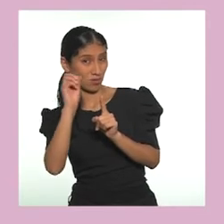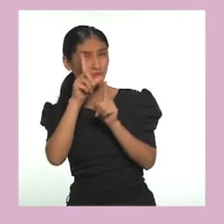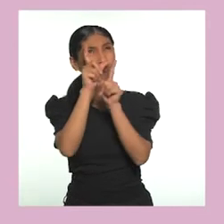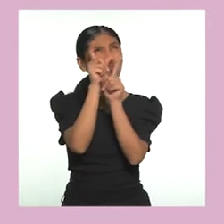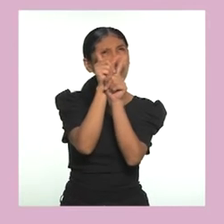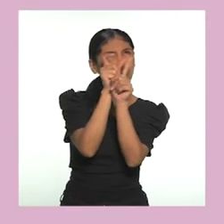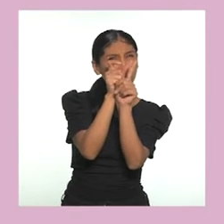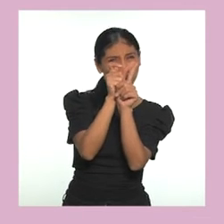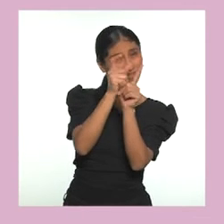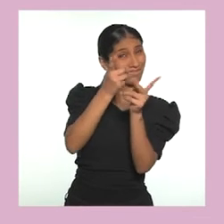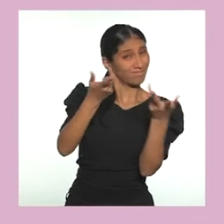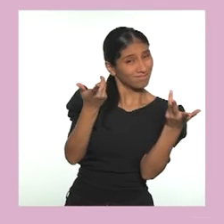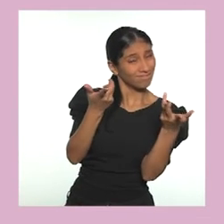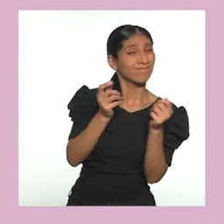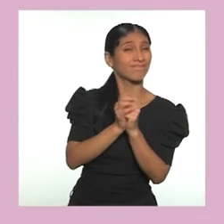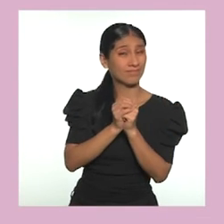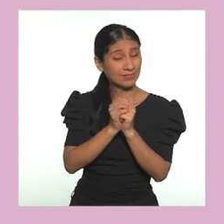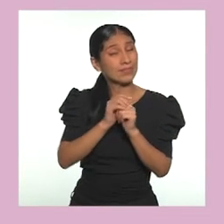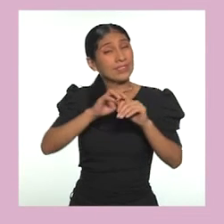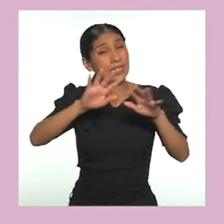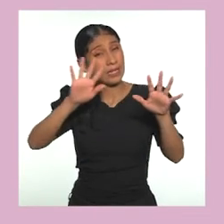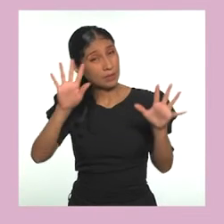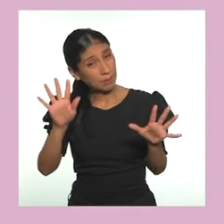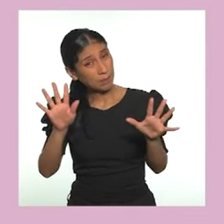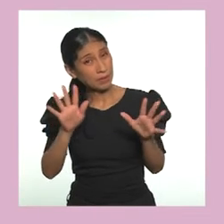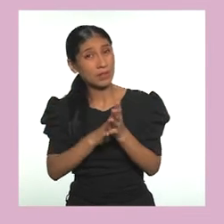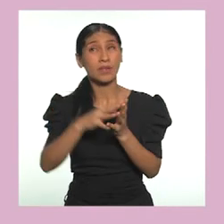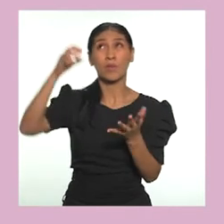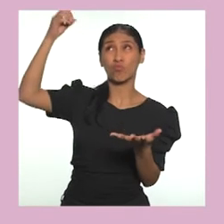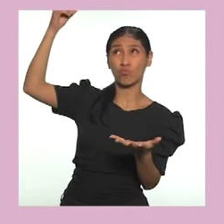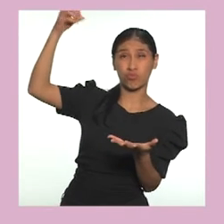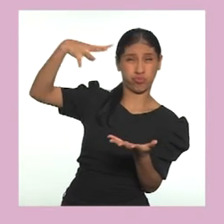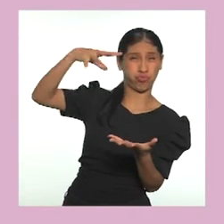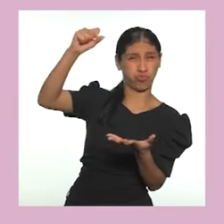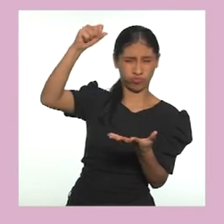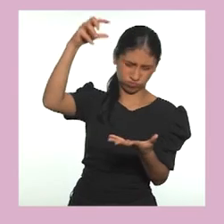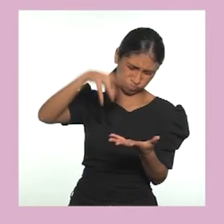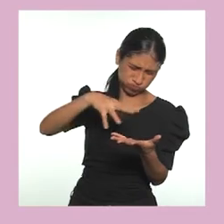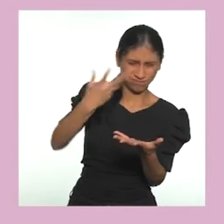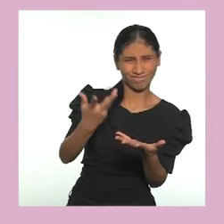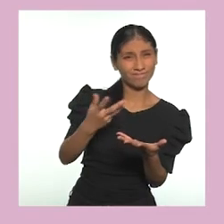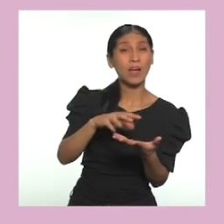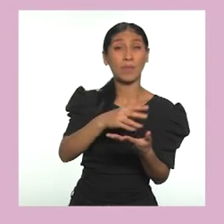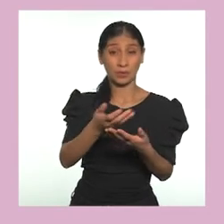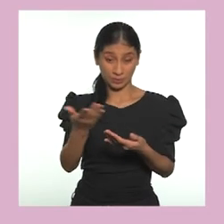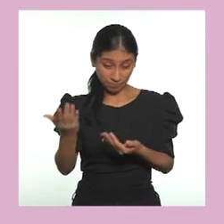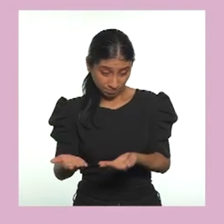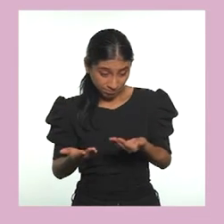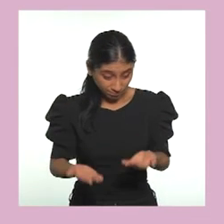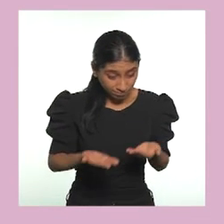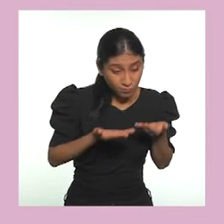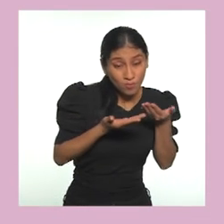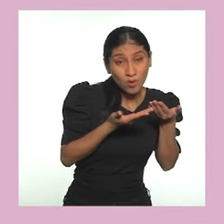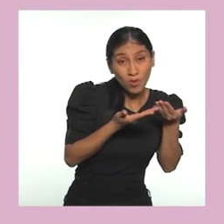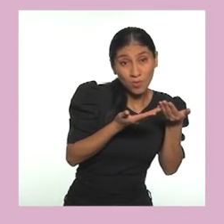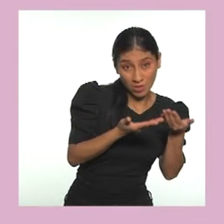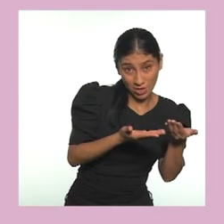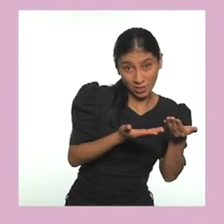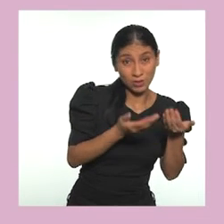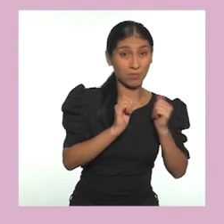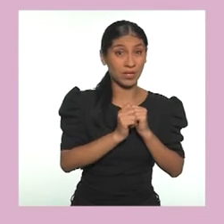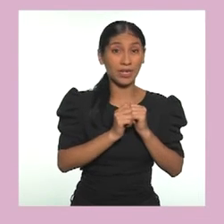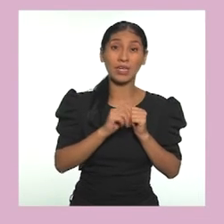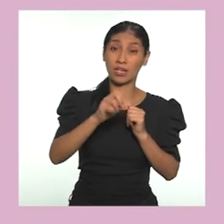Sí, tienes razón. Le debe haber caído más sol. Vamos a moverlas un poco para que